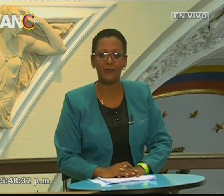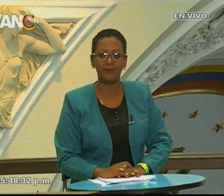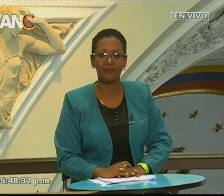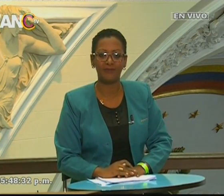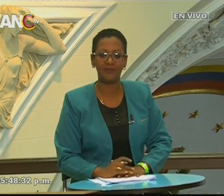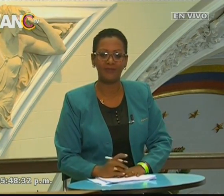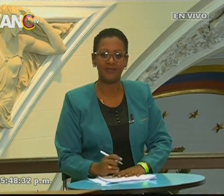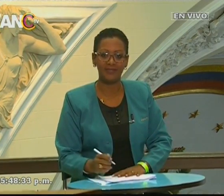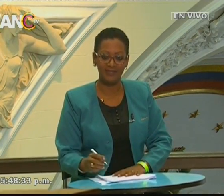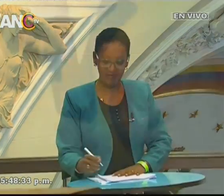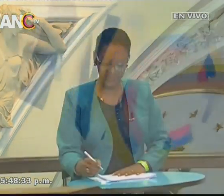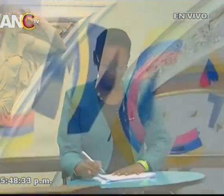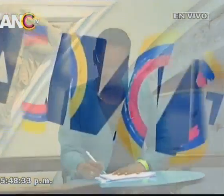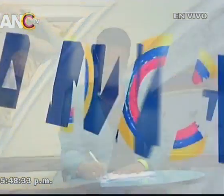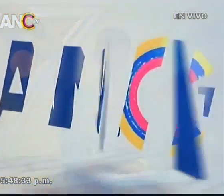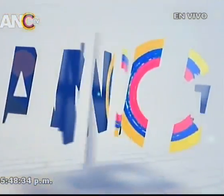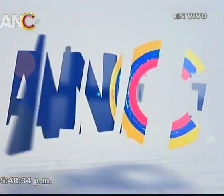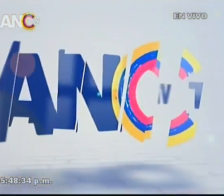venimos.